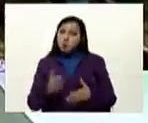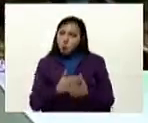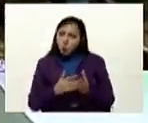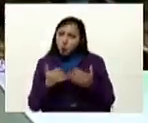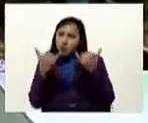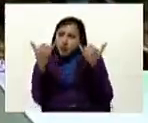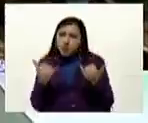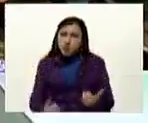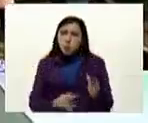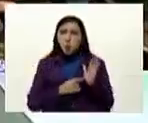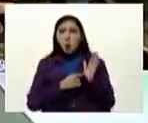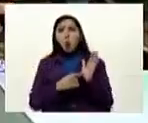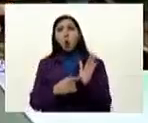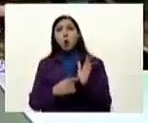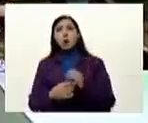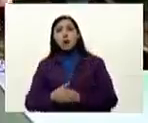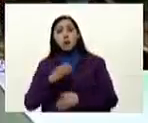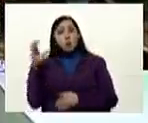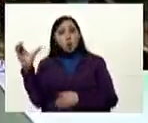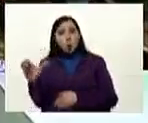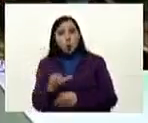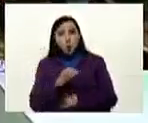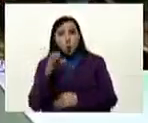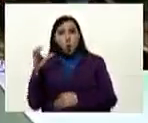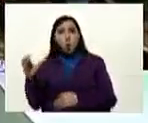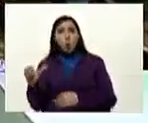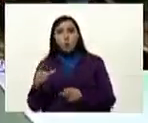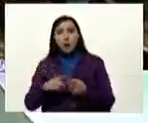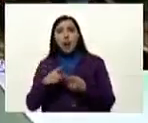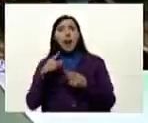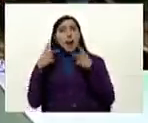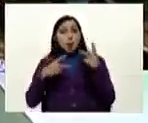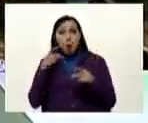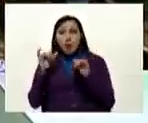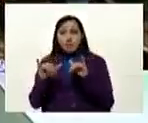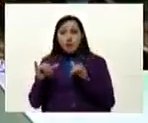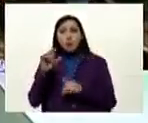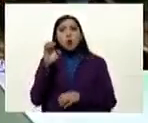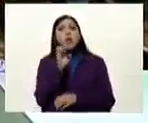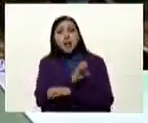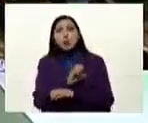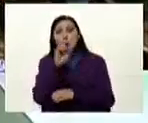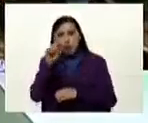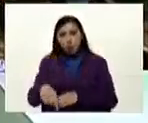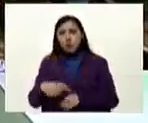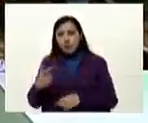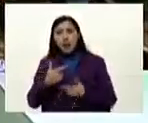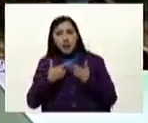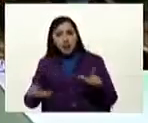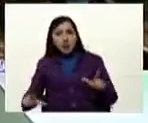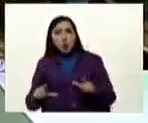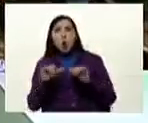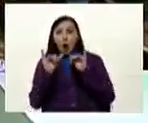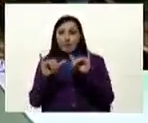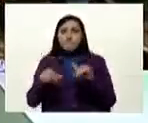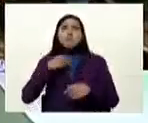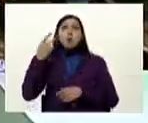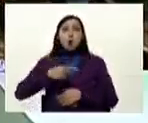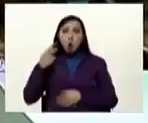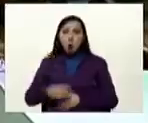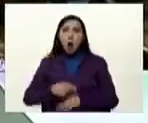hoy Colombia, Ecuador y Venezuela, el tricolor de los libertadores, el tricolor